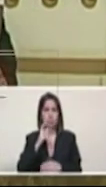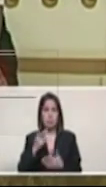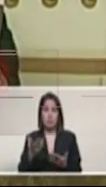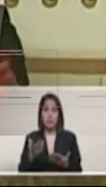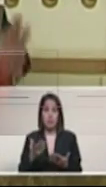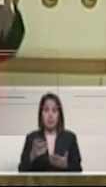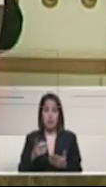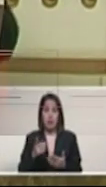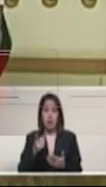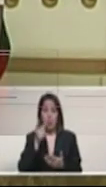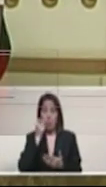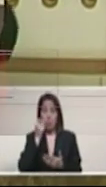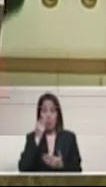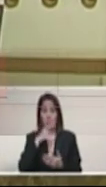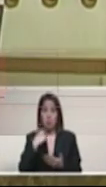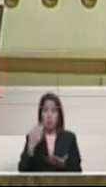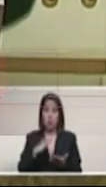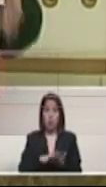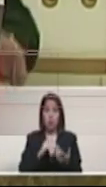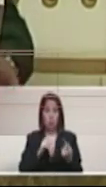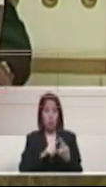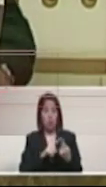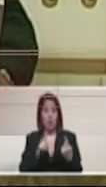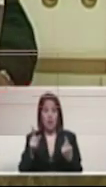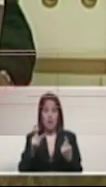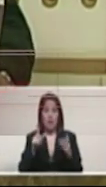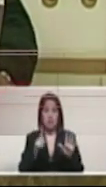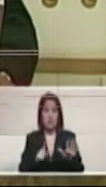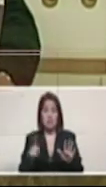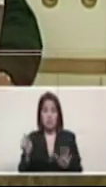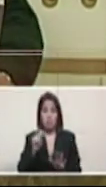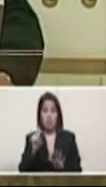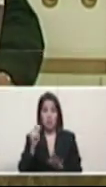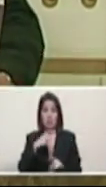de ahorro en oro. Quien informó para ustedes, Teniente Paola Torres, Informativo TV Fan.